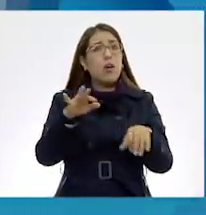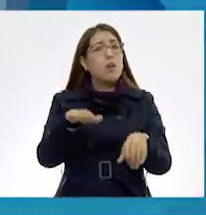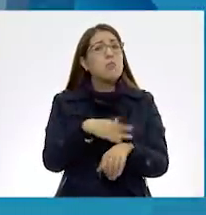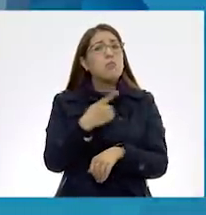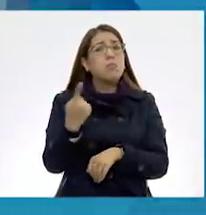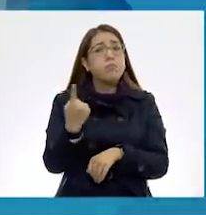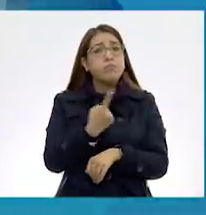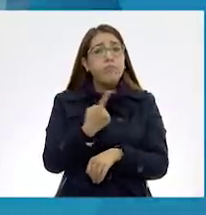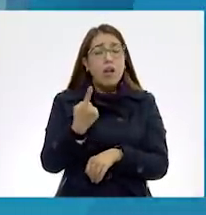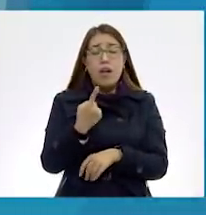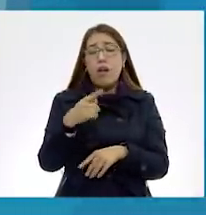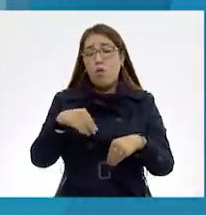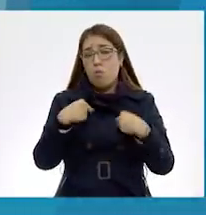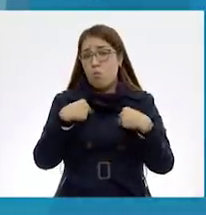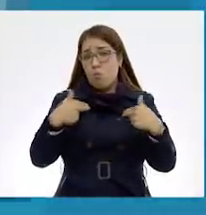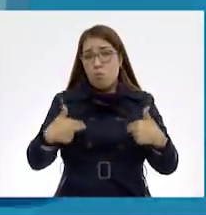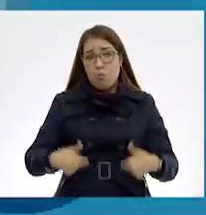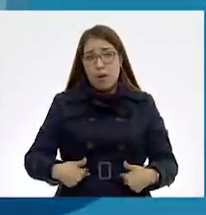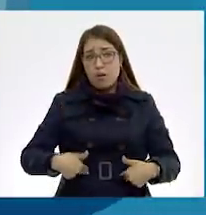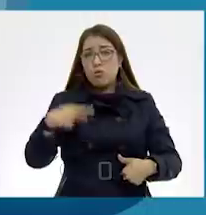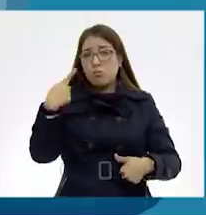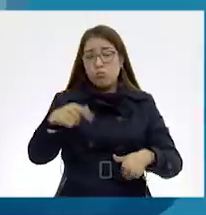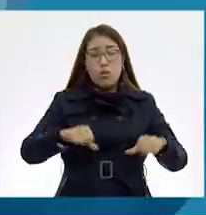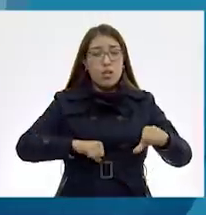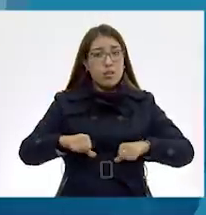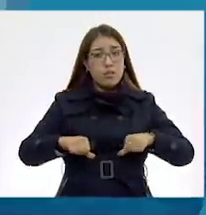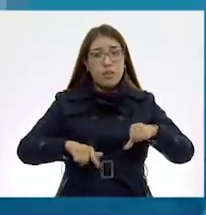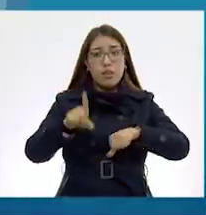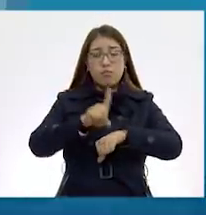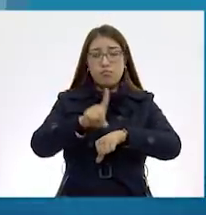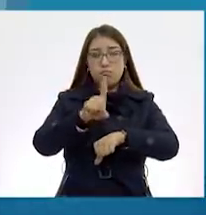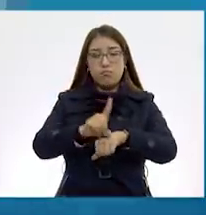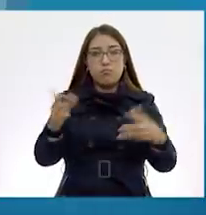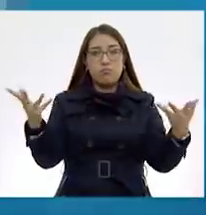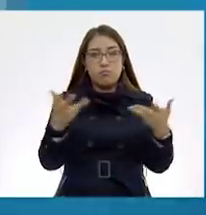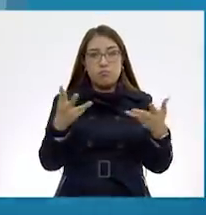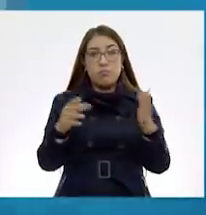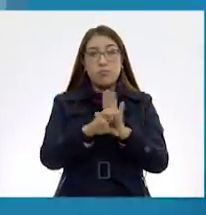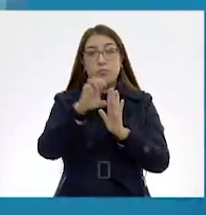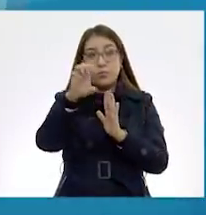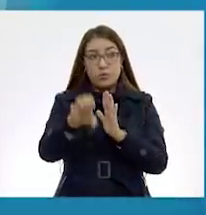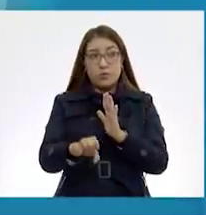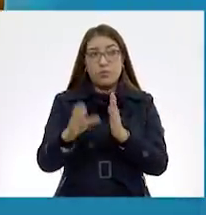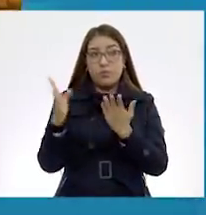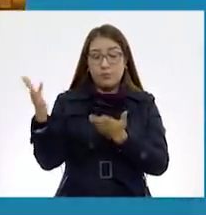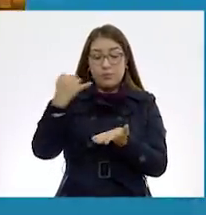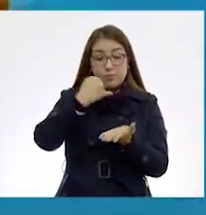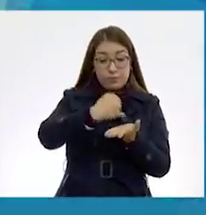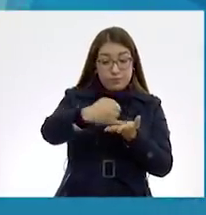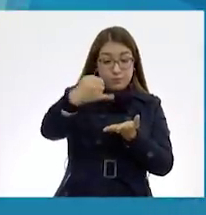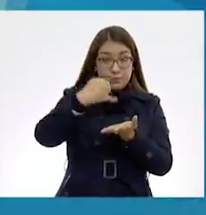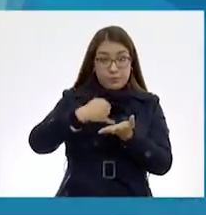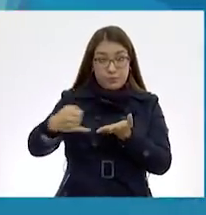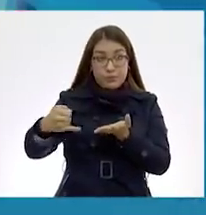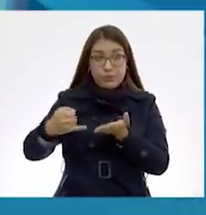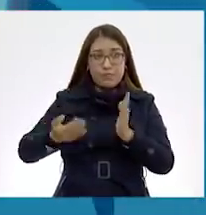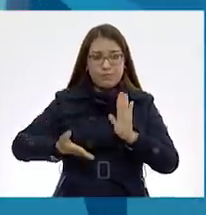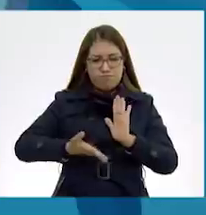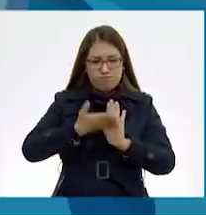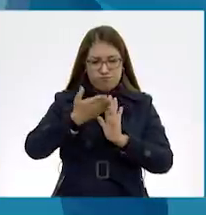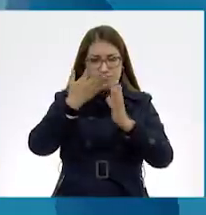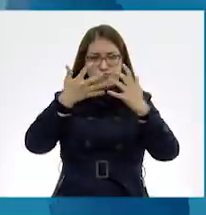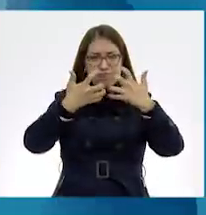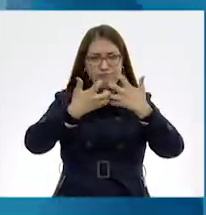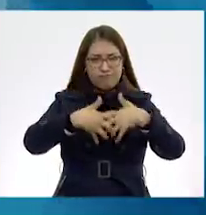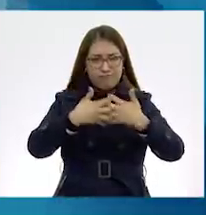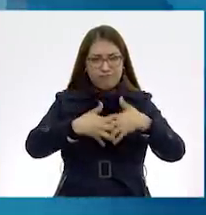actividades que realiza el ser humano. Por ejemplo, en la agricultura, la industria, el uso